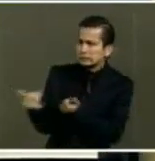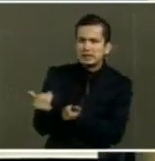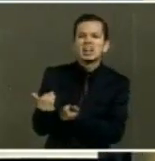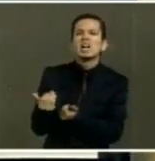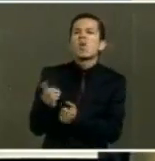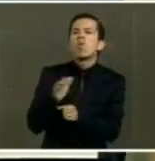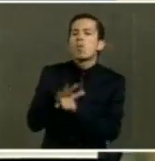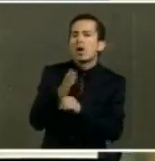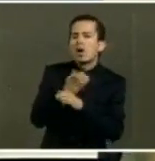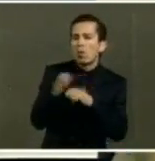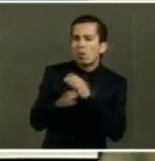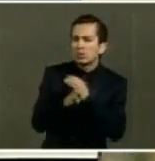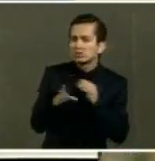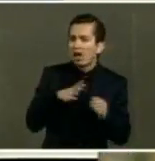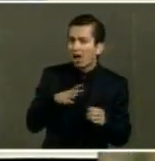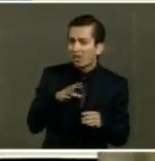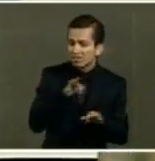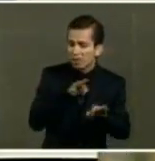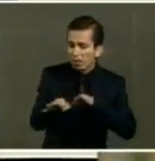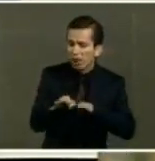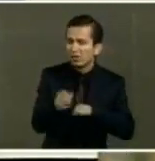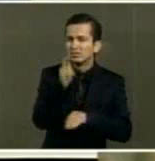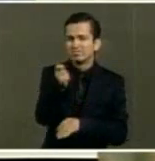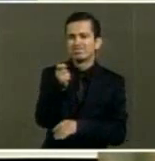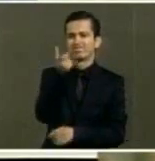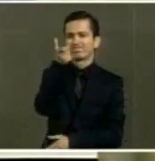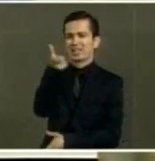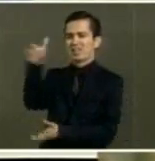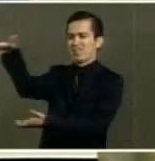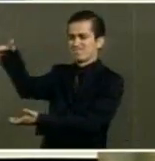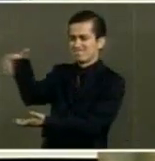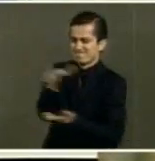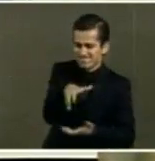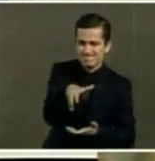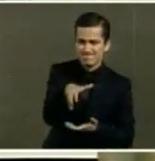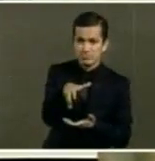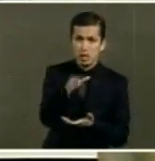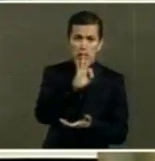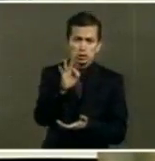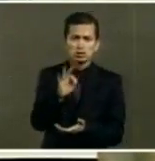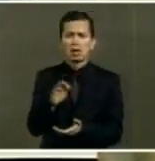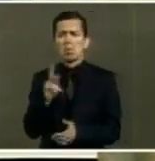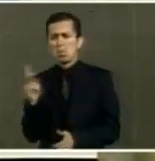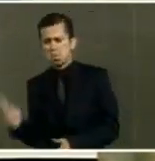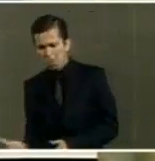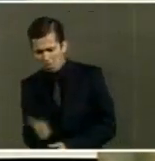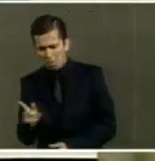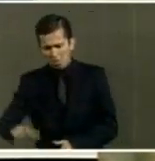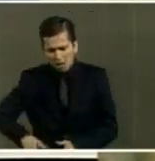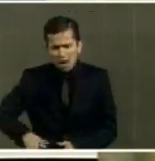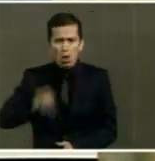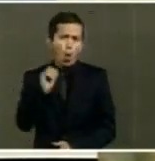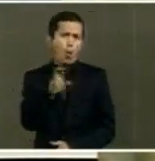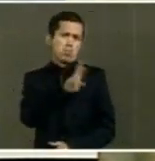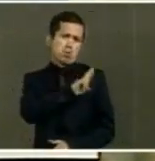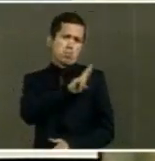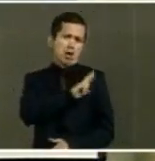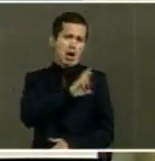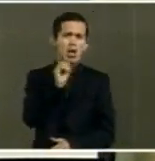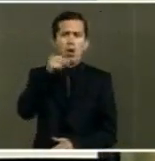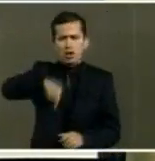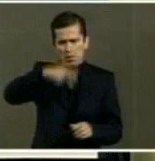empleos permanentes y que es la inversión. Inversión pública o privada, inversión nacional o